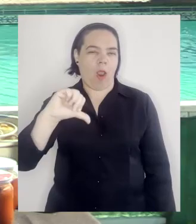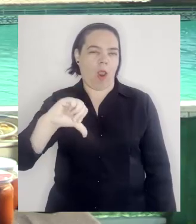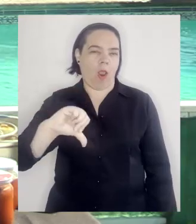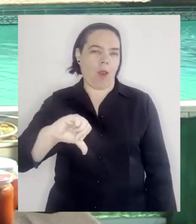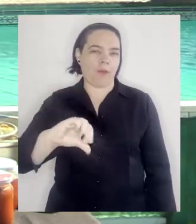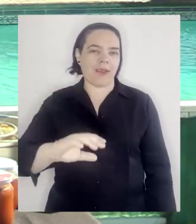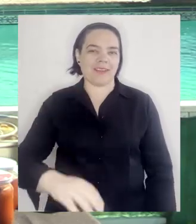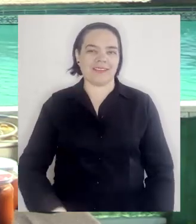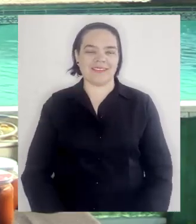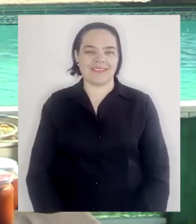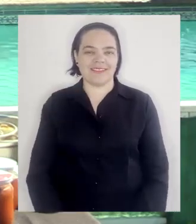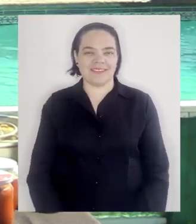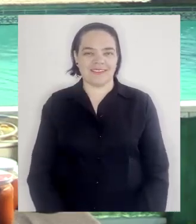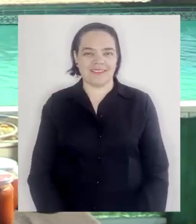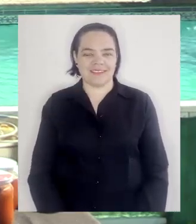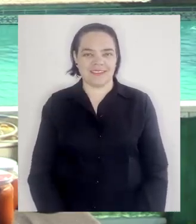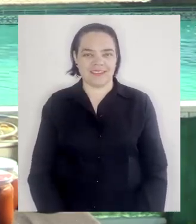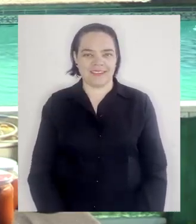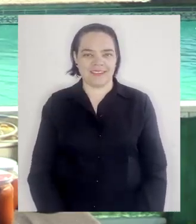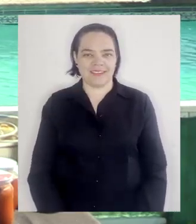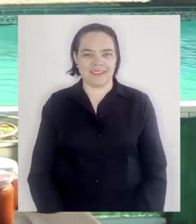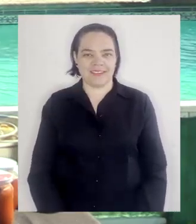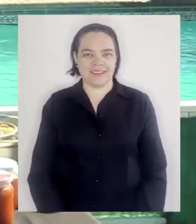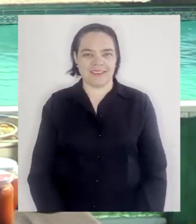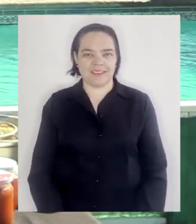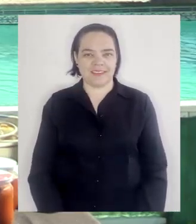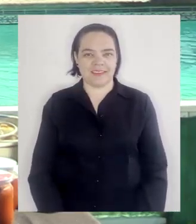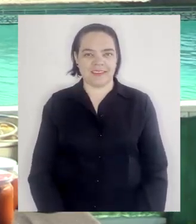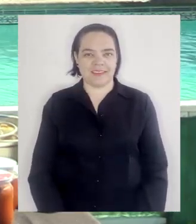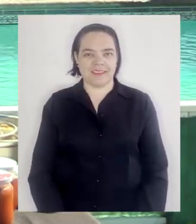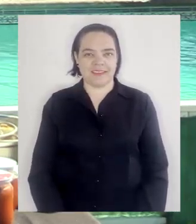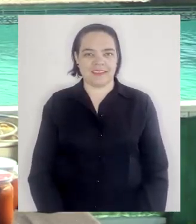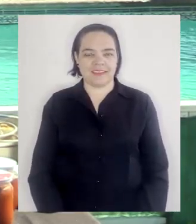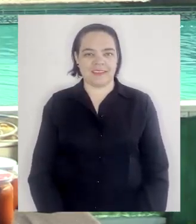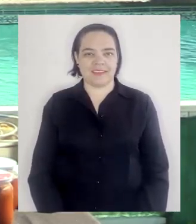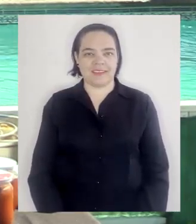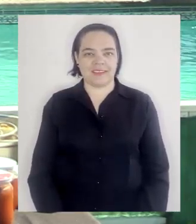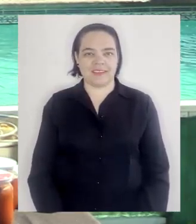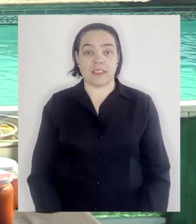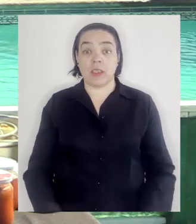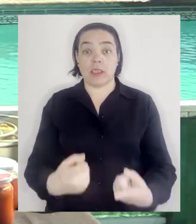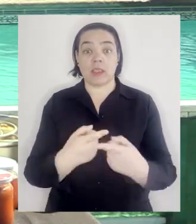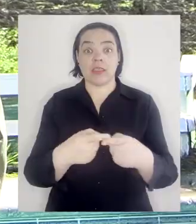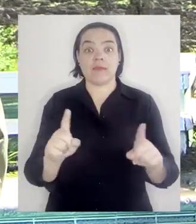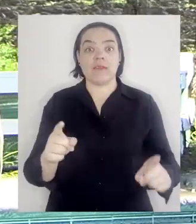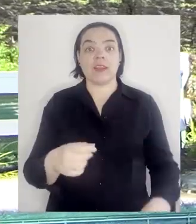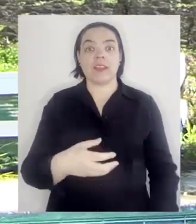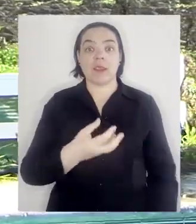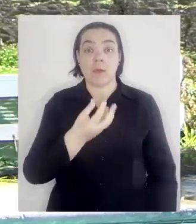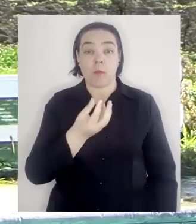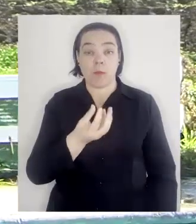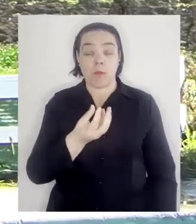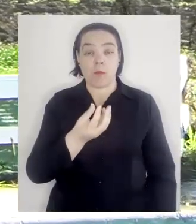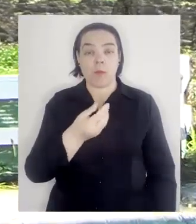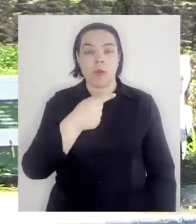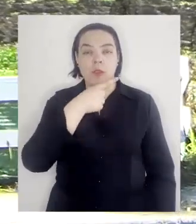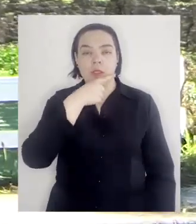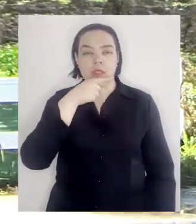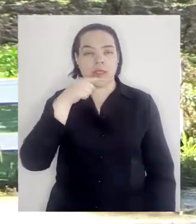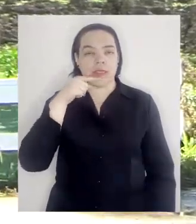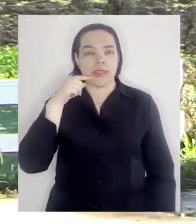comparación de un Paris-Brest, de una profiterole, de los choux, de les éclairs, de crème